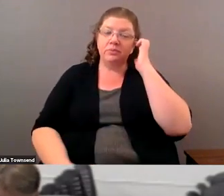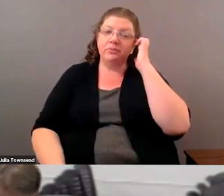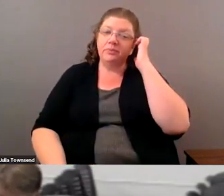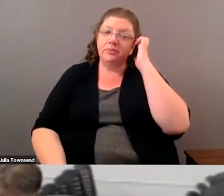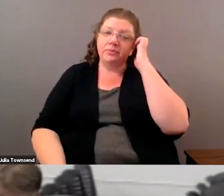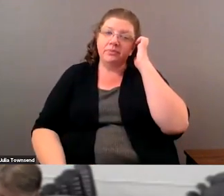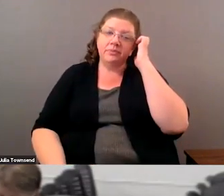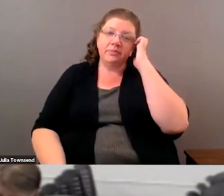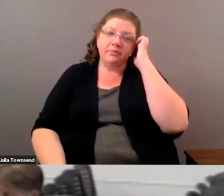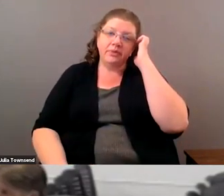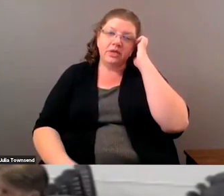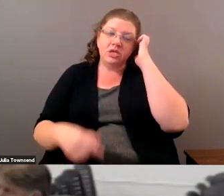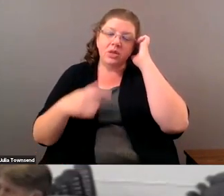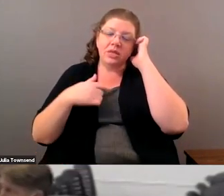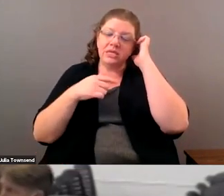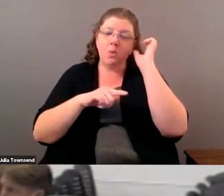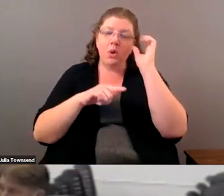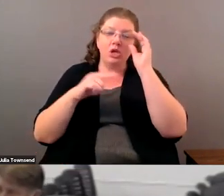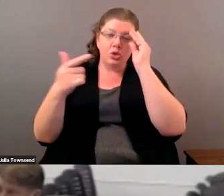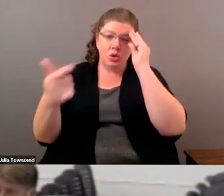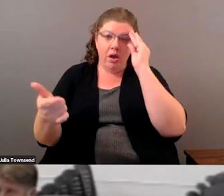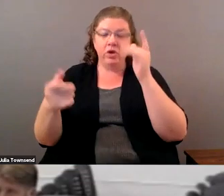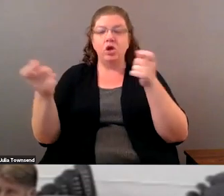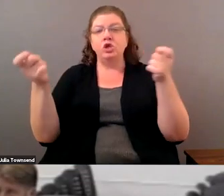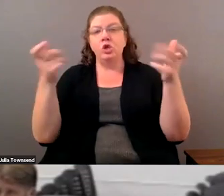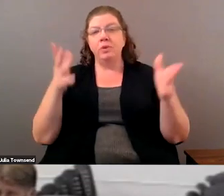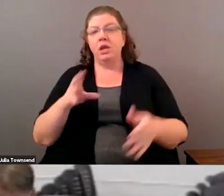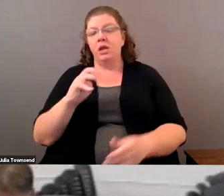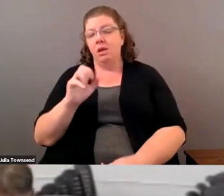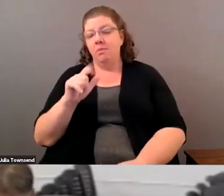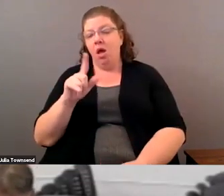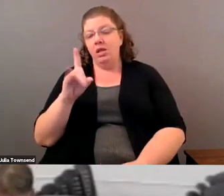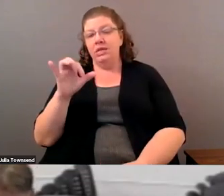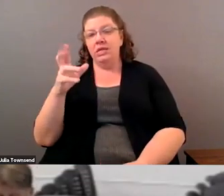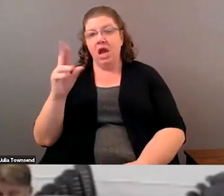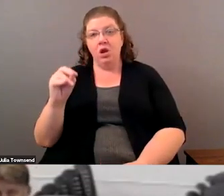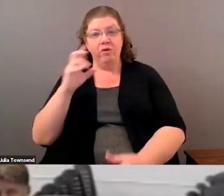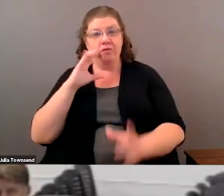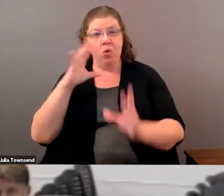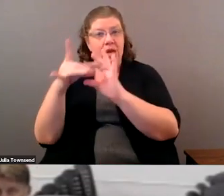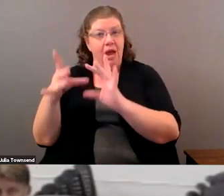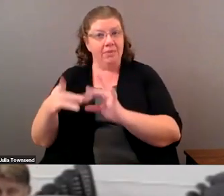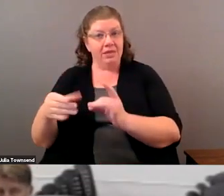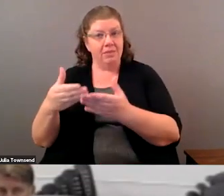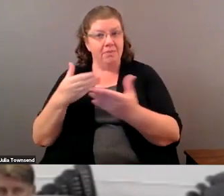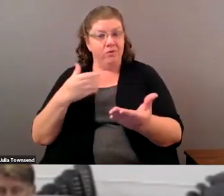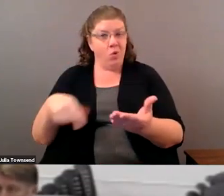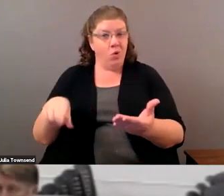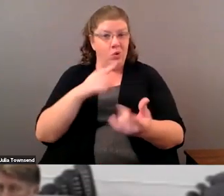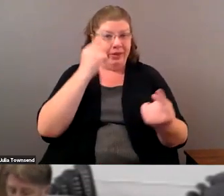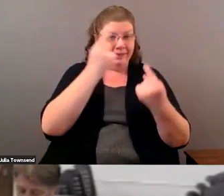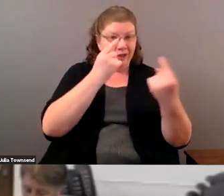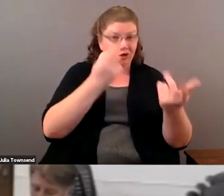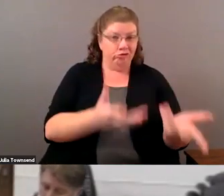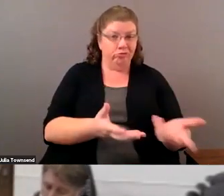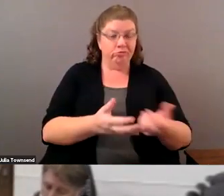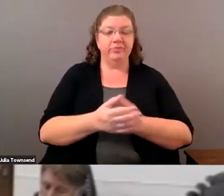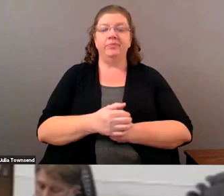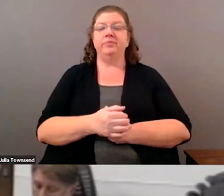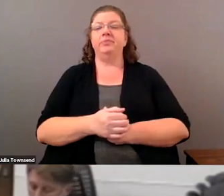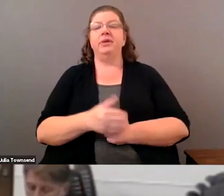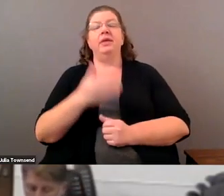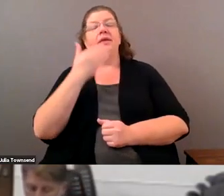para nuestros estudiantes aquí en nuestro distrito entonces con eso pues quiero darle la palabra a la